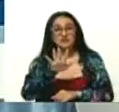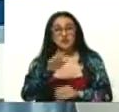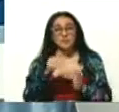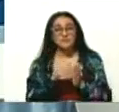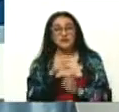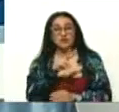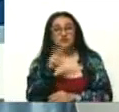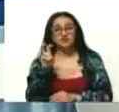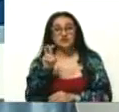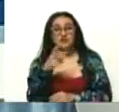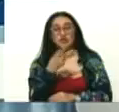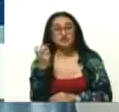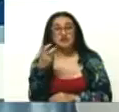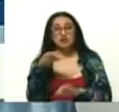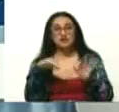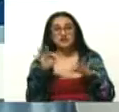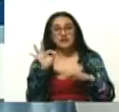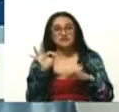295.913 corresponden a